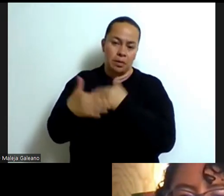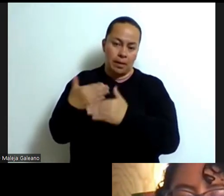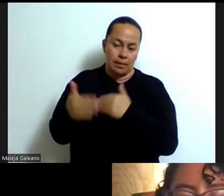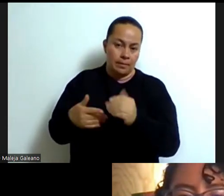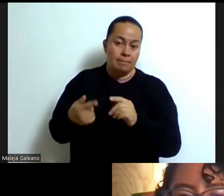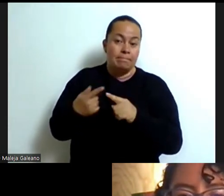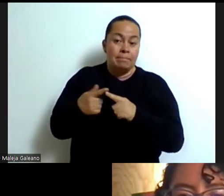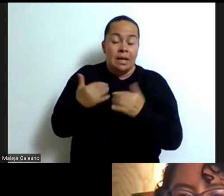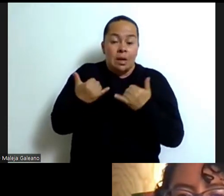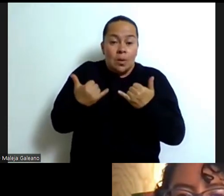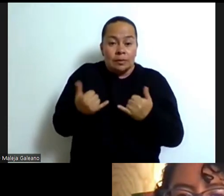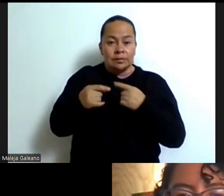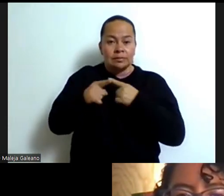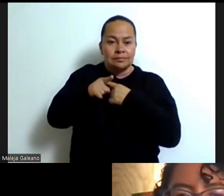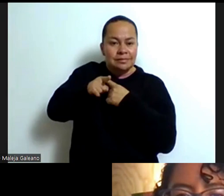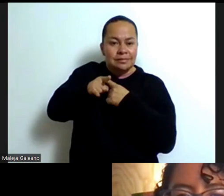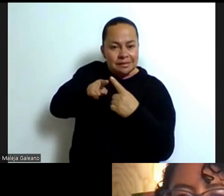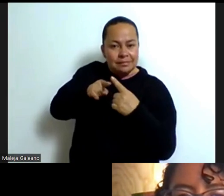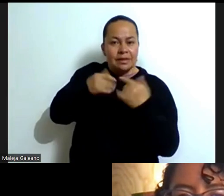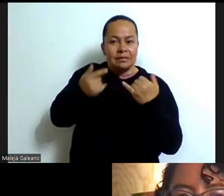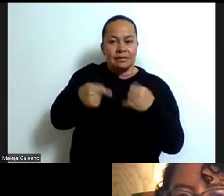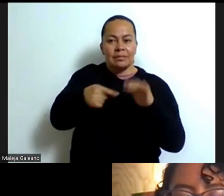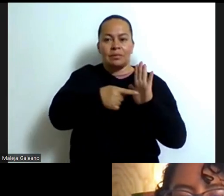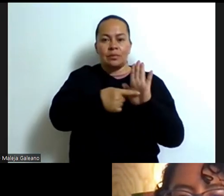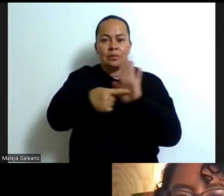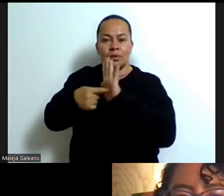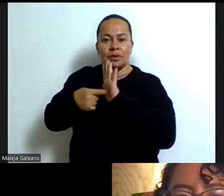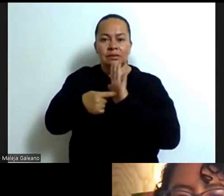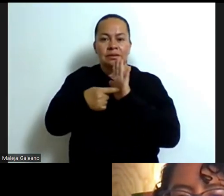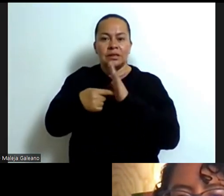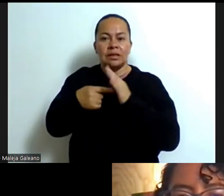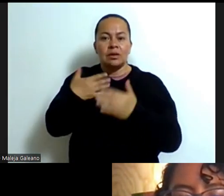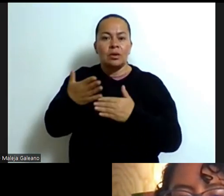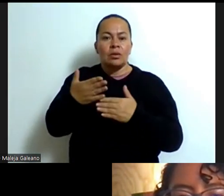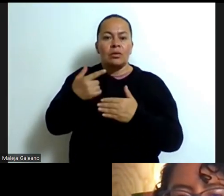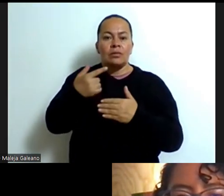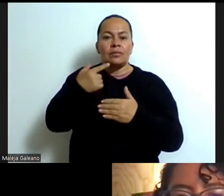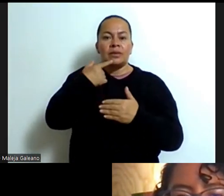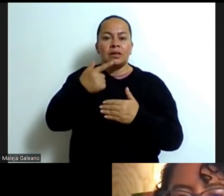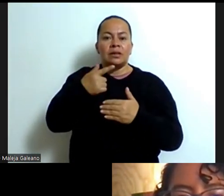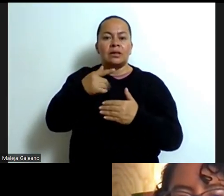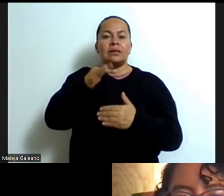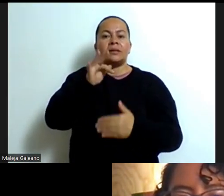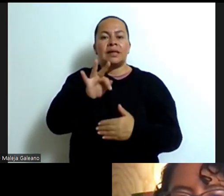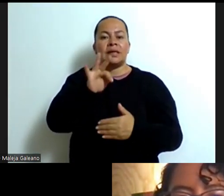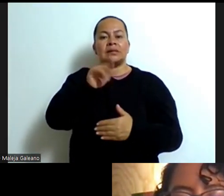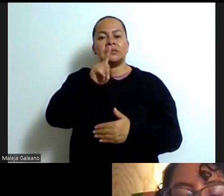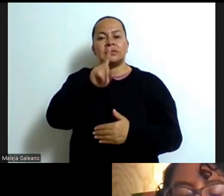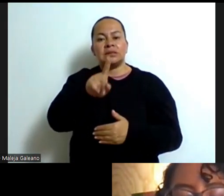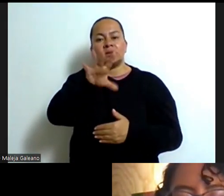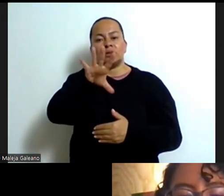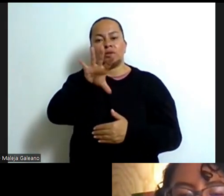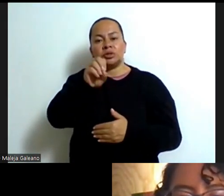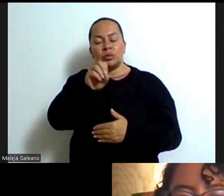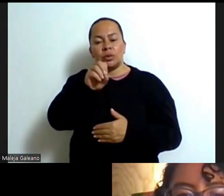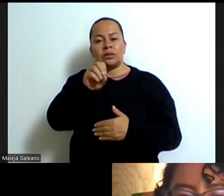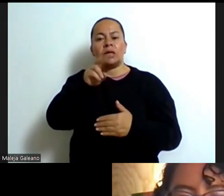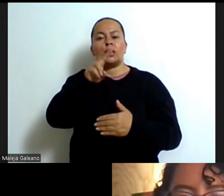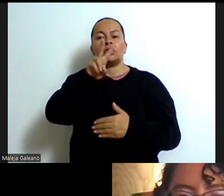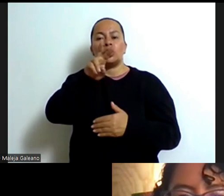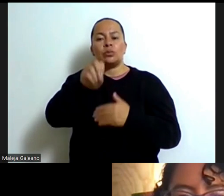semana también aparece una sentencia que es la t150 del